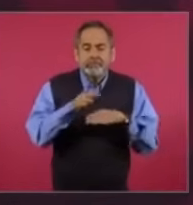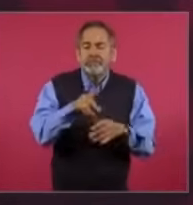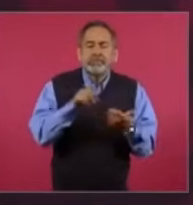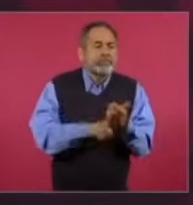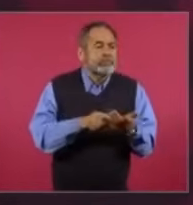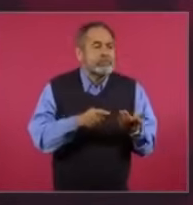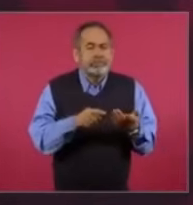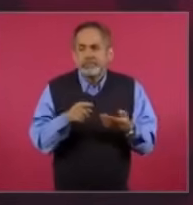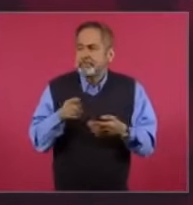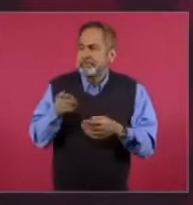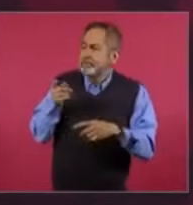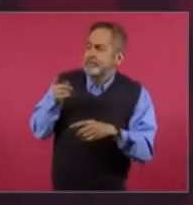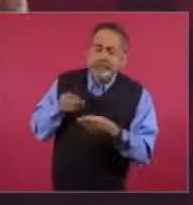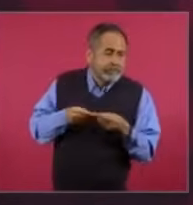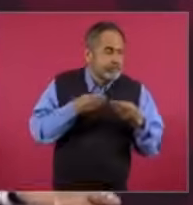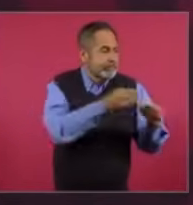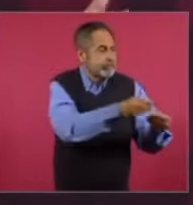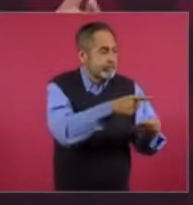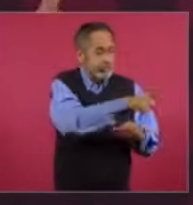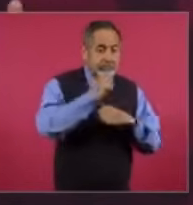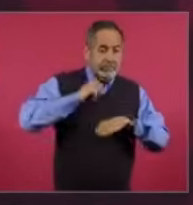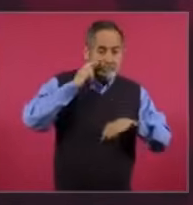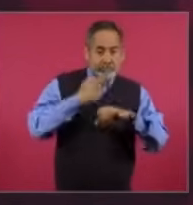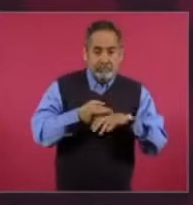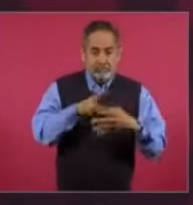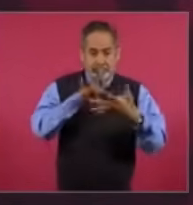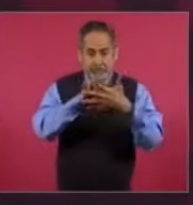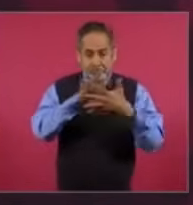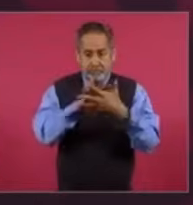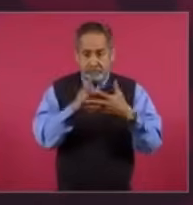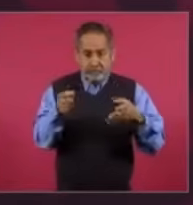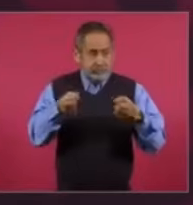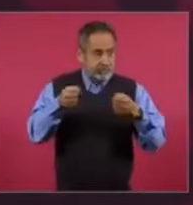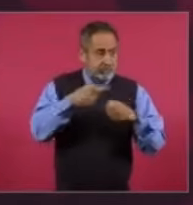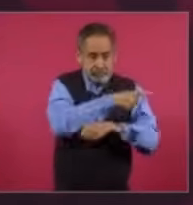concesionado, privatizado, un reclusorio?